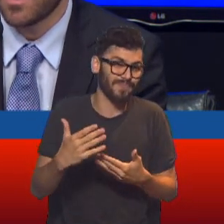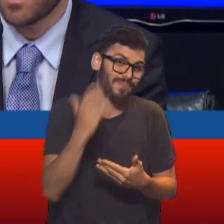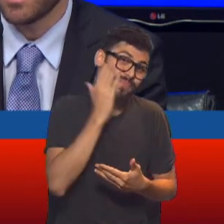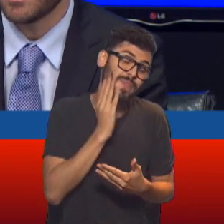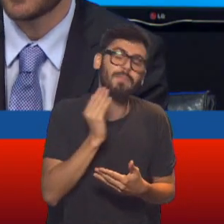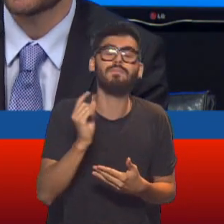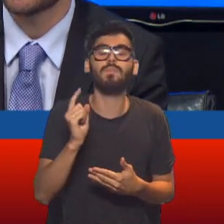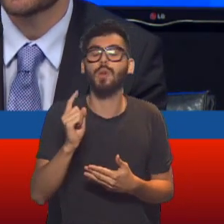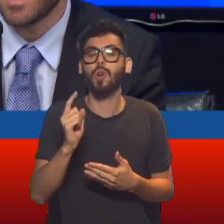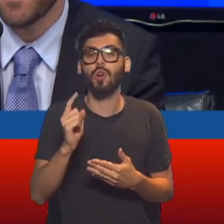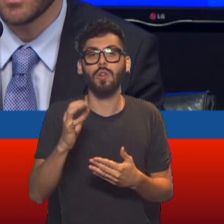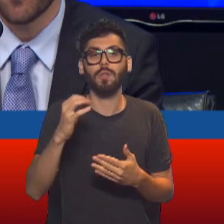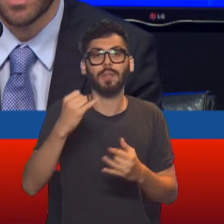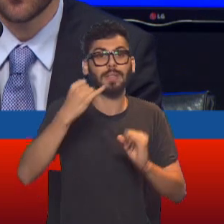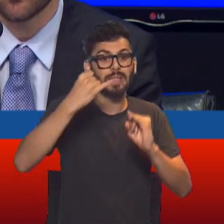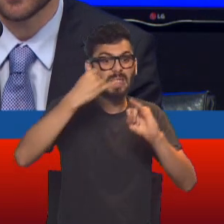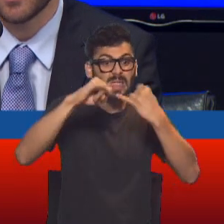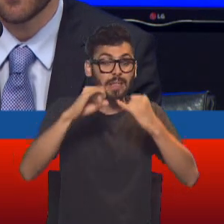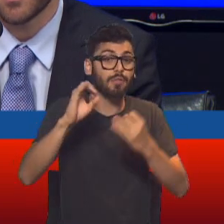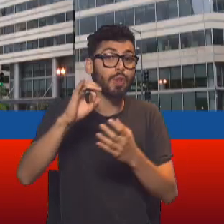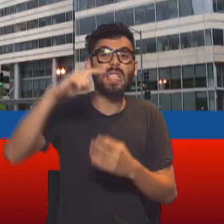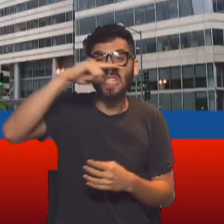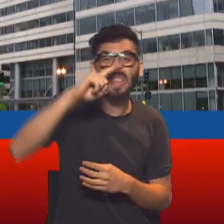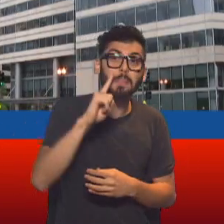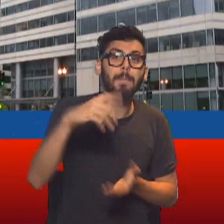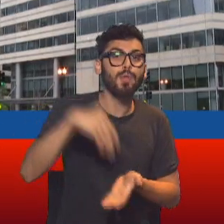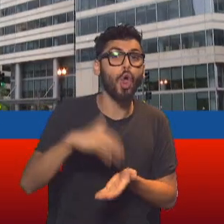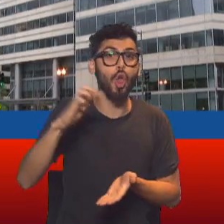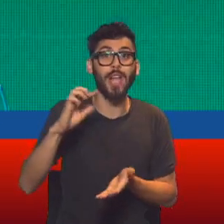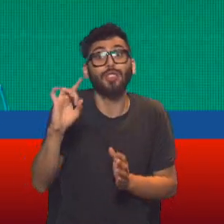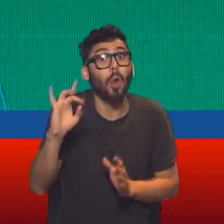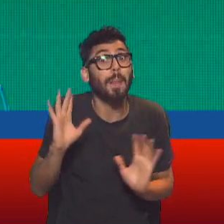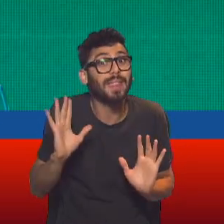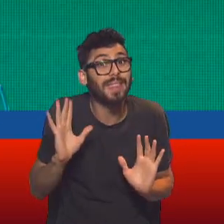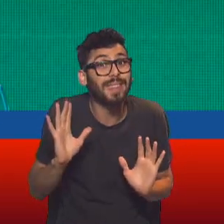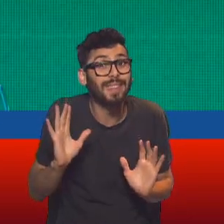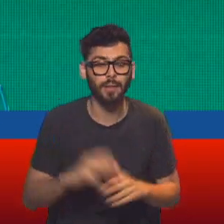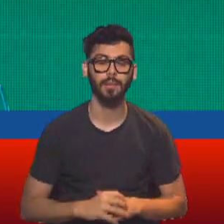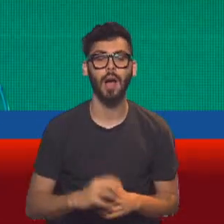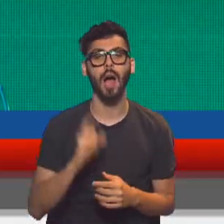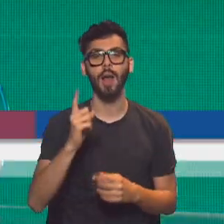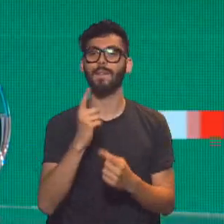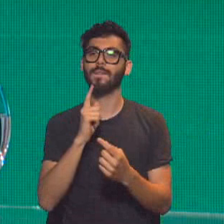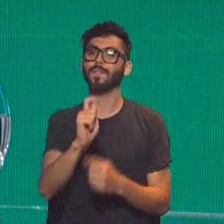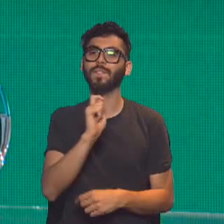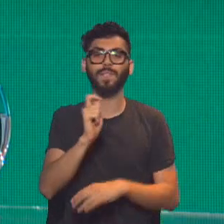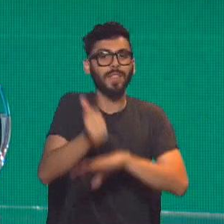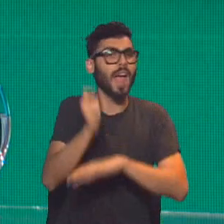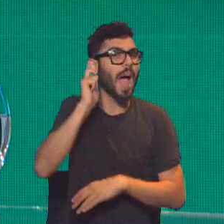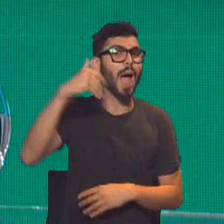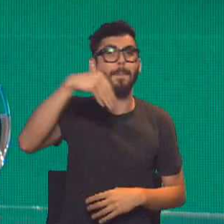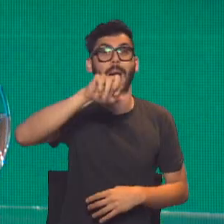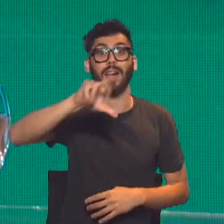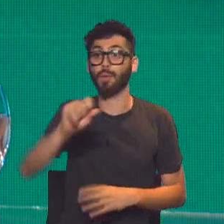las sobretasas son más de 7.000 millones de dólares. Vamos a ir con el móvil, vamos con Gabriel Gamarra, porque justamente en el marco de esta negociación el